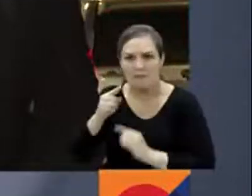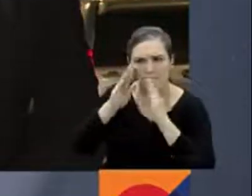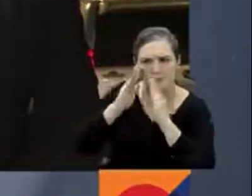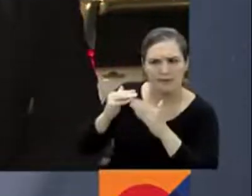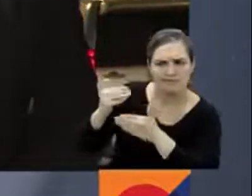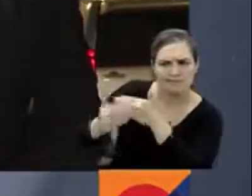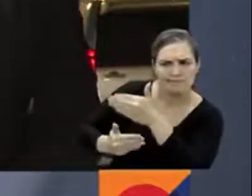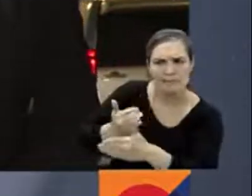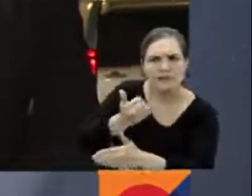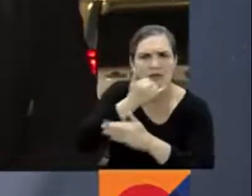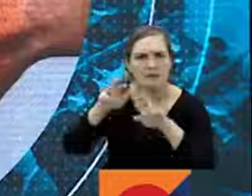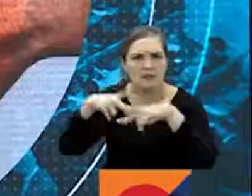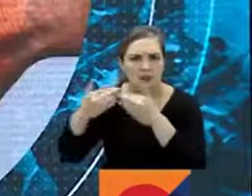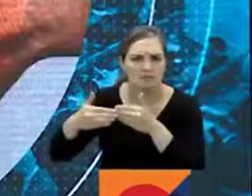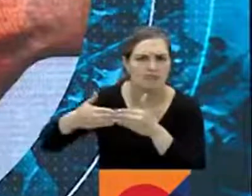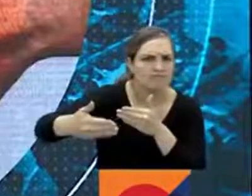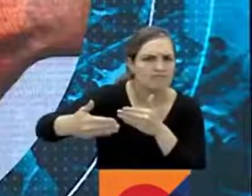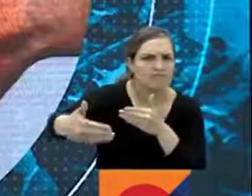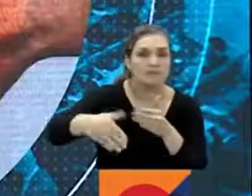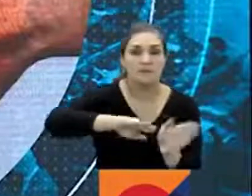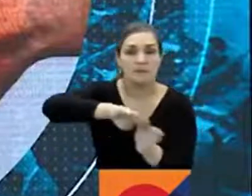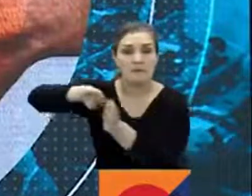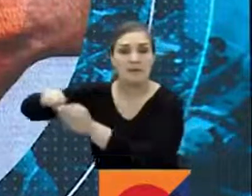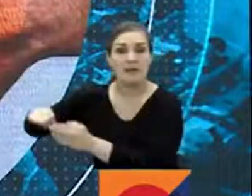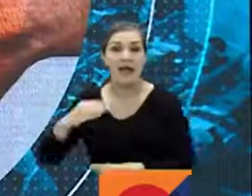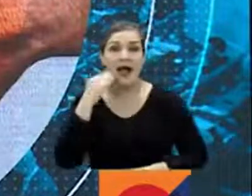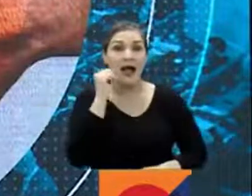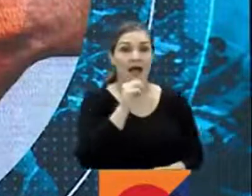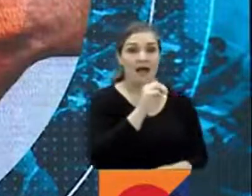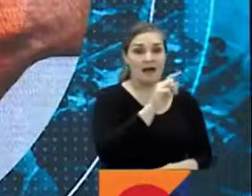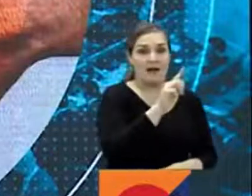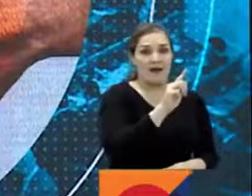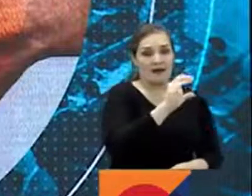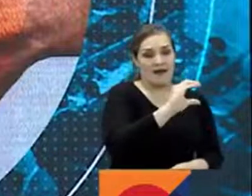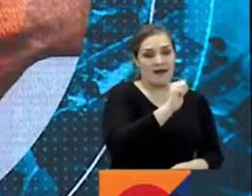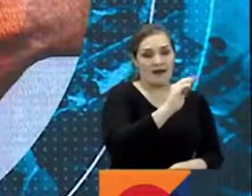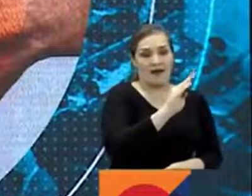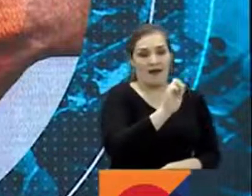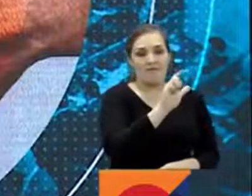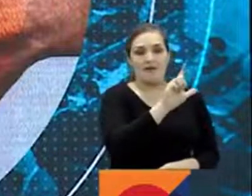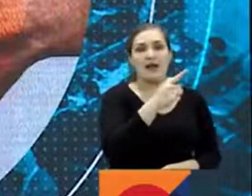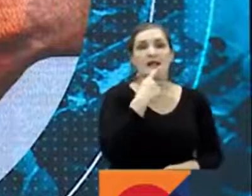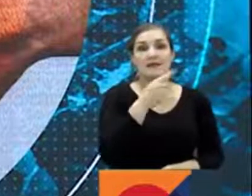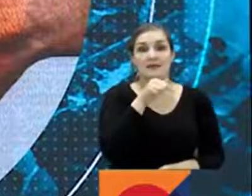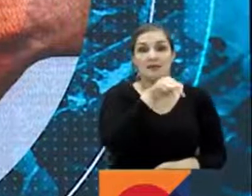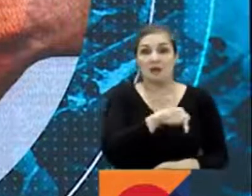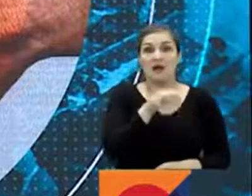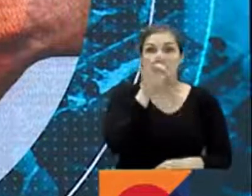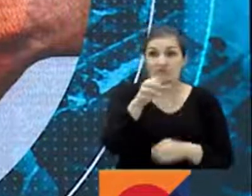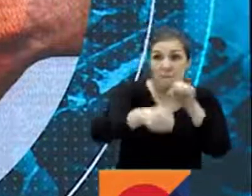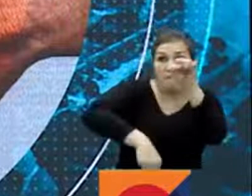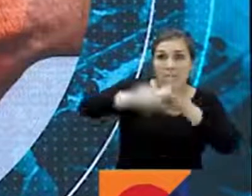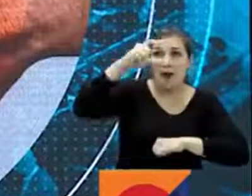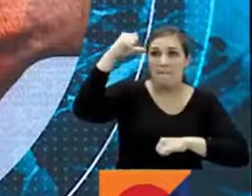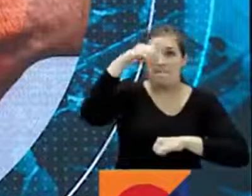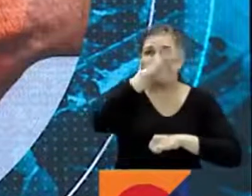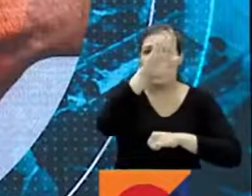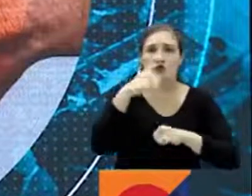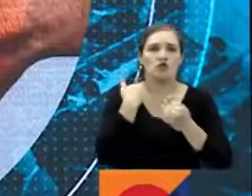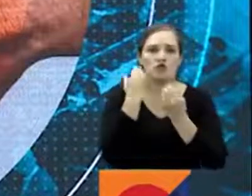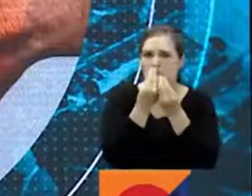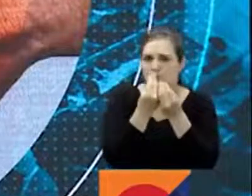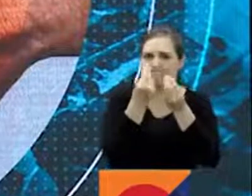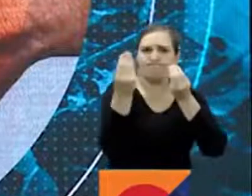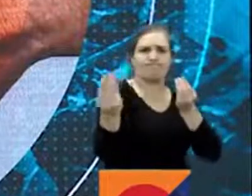pendientes del desarrollo de esta nueva agenda. Por otro lado, María Fernanda Cabal se postuló como cabeza de la oposición al presidente electo Gustavo Petro. Propuso